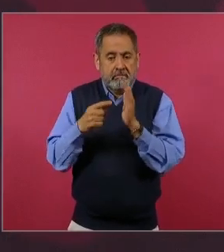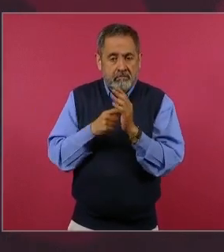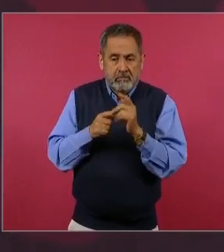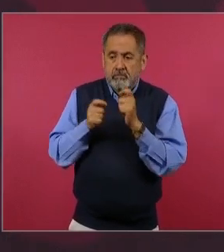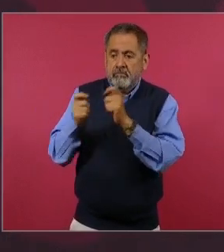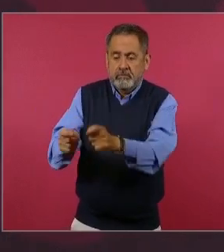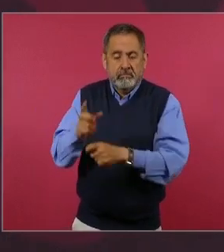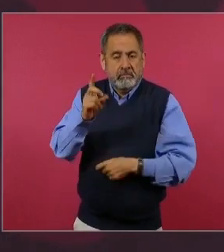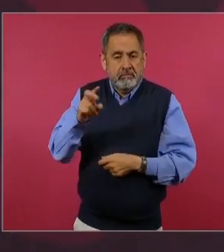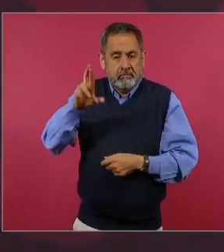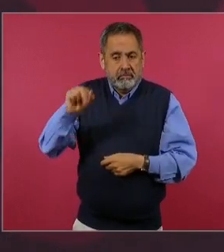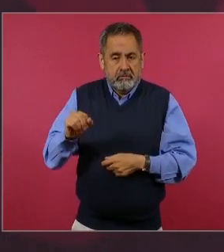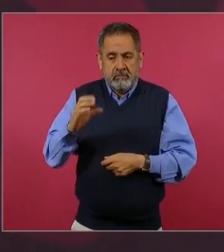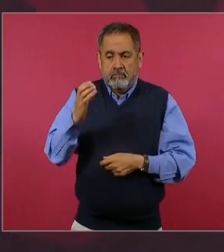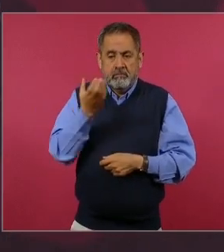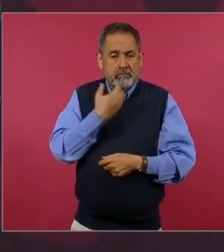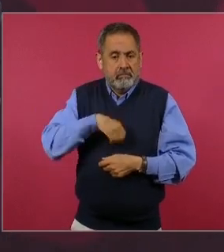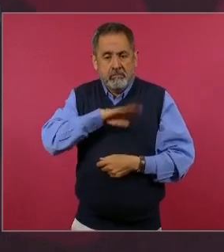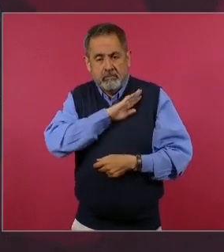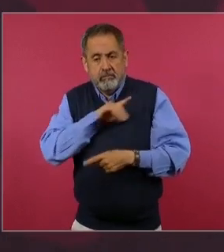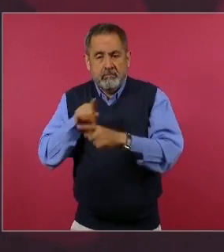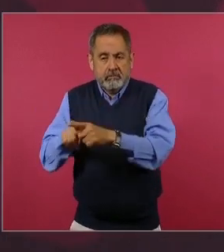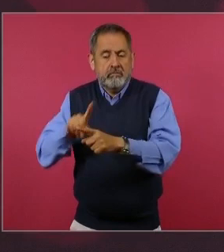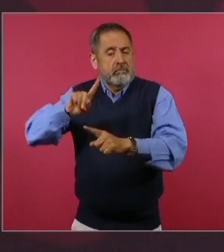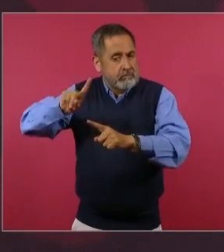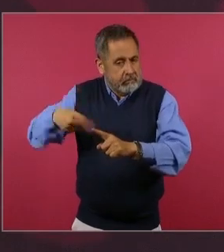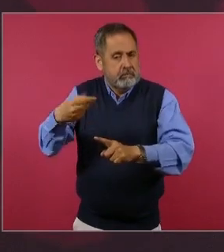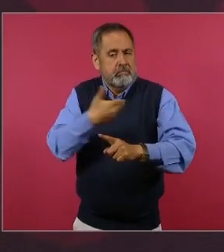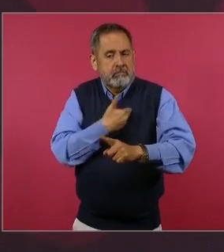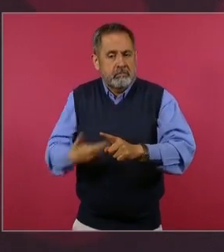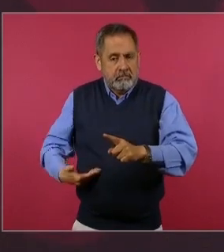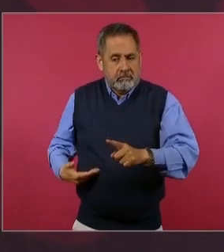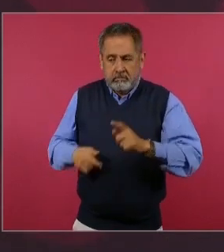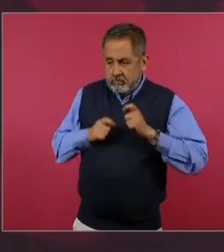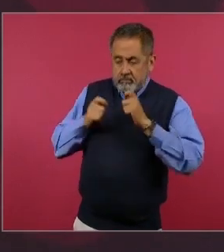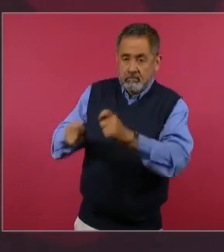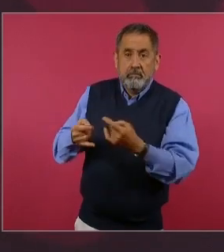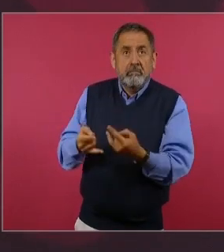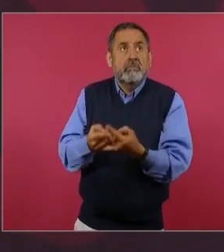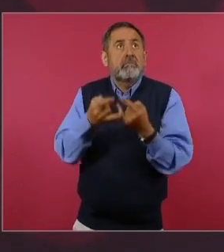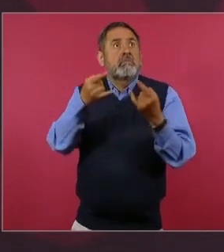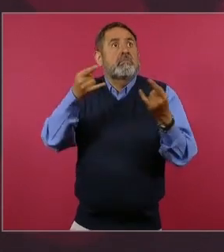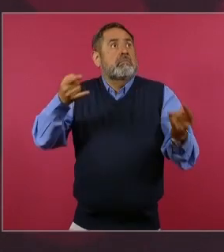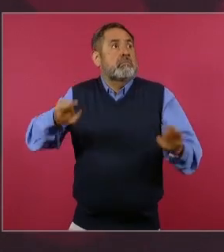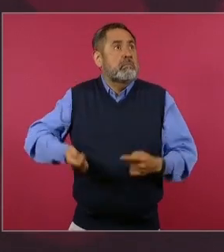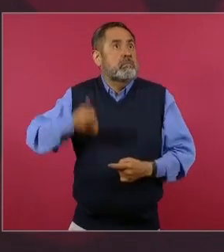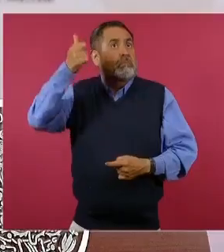la doctora Claudia Sheinbaum, la presidenta, además es histórico,